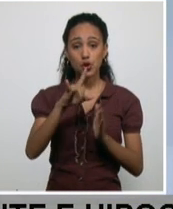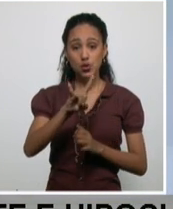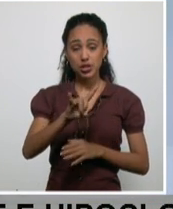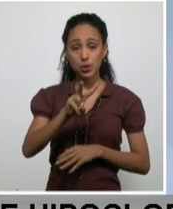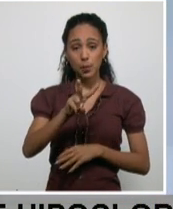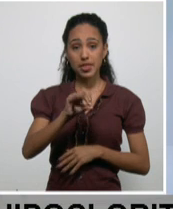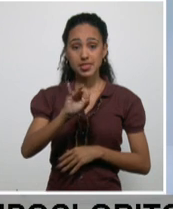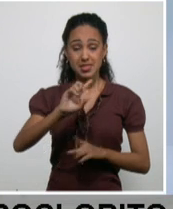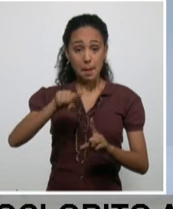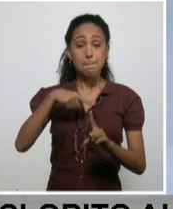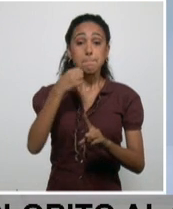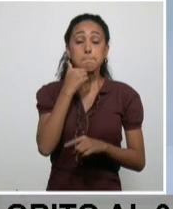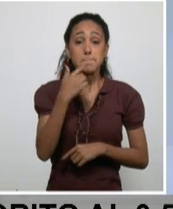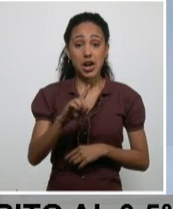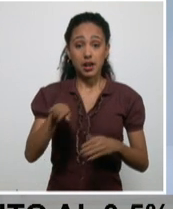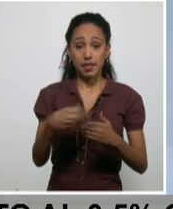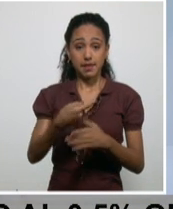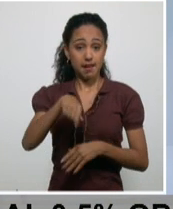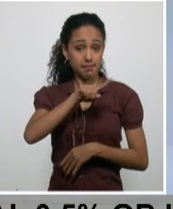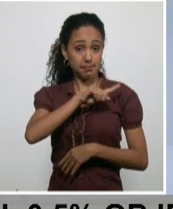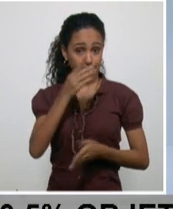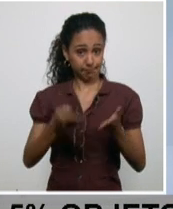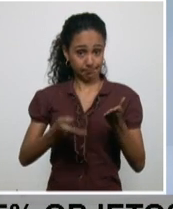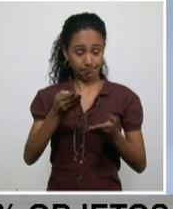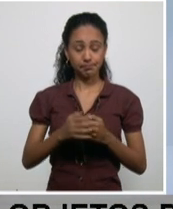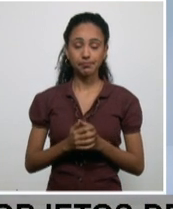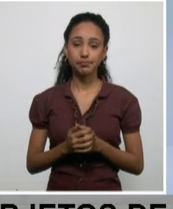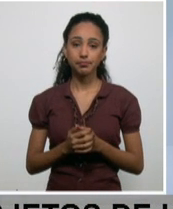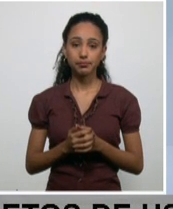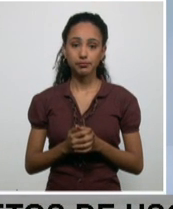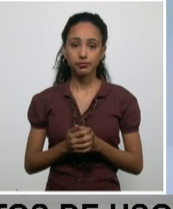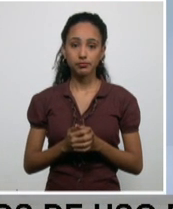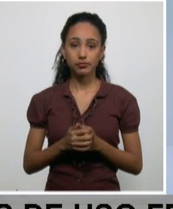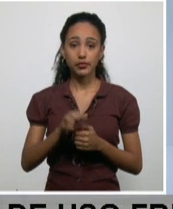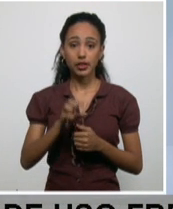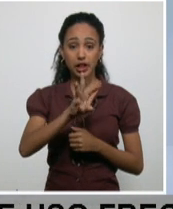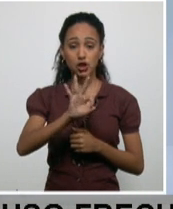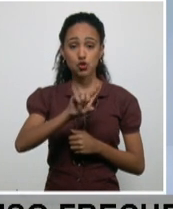44.927 más en el día de ayer. El